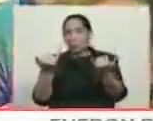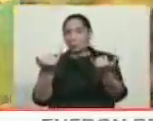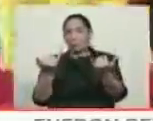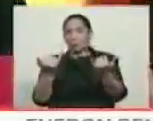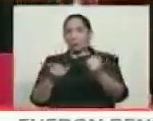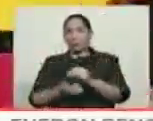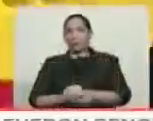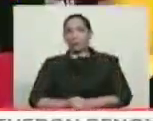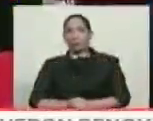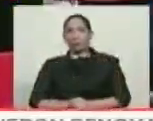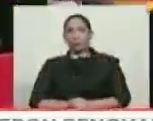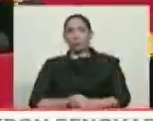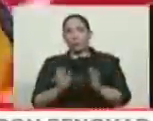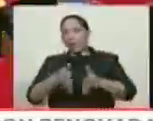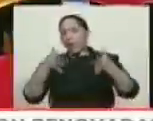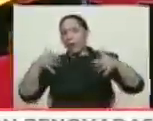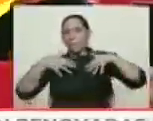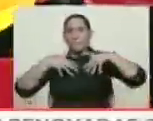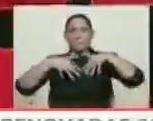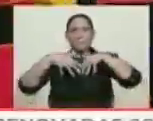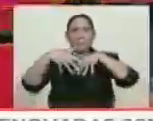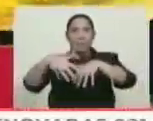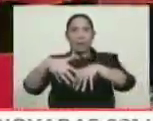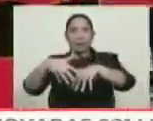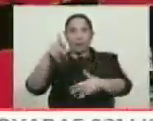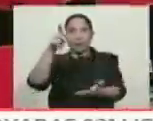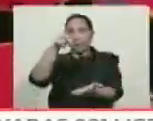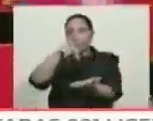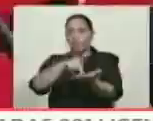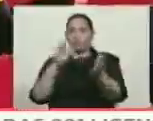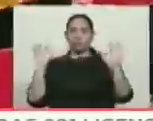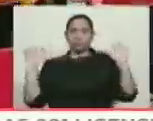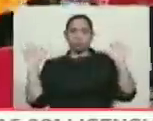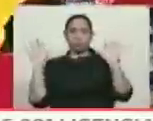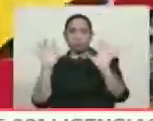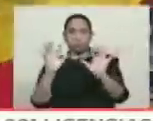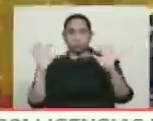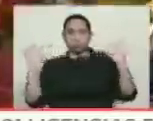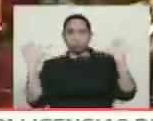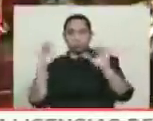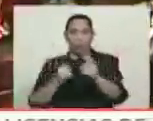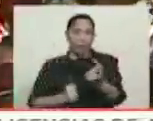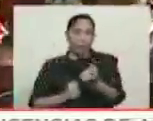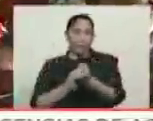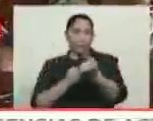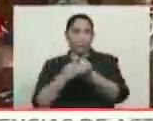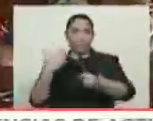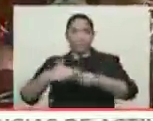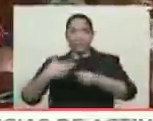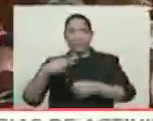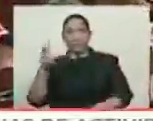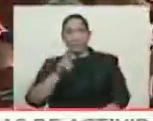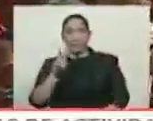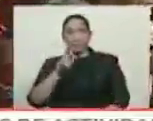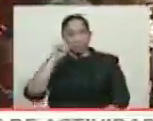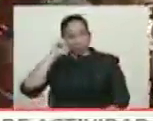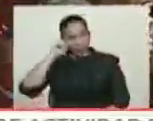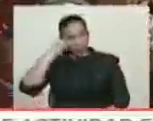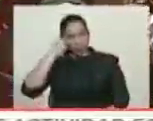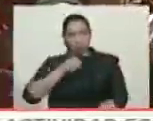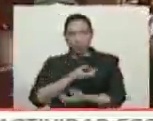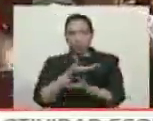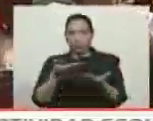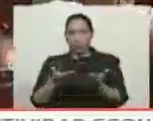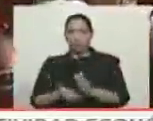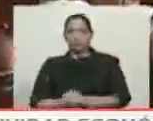de esta gran marcha, la llegada de en respaldo a Petróleos de Venezuela. Recordemos